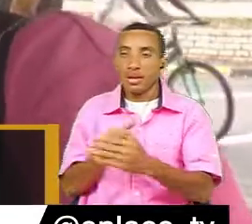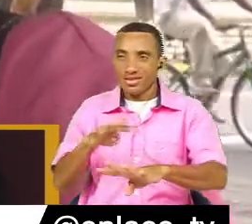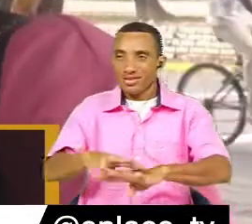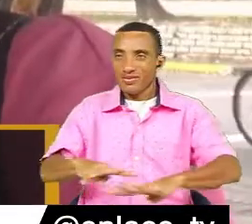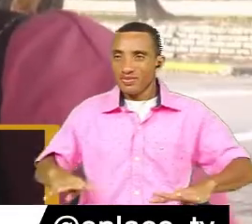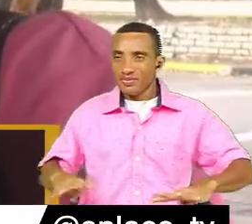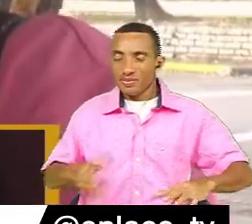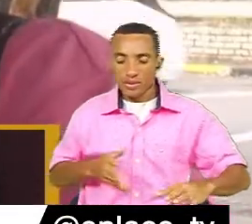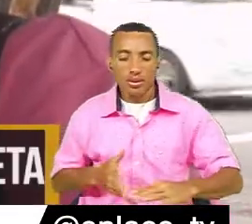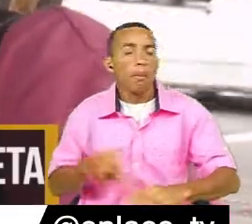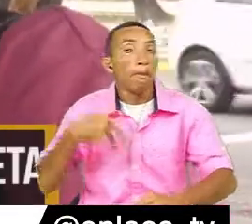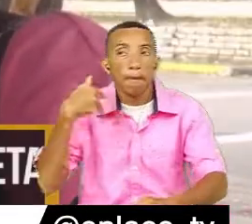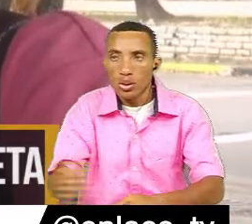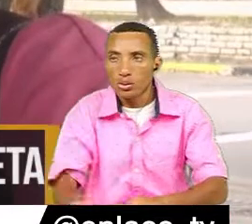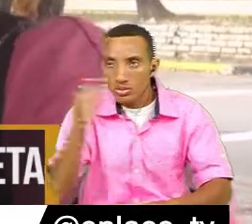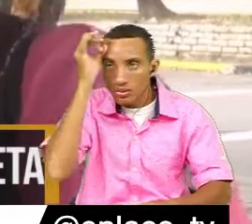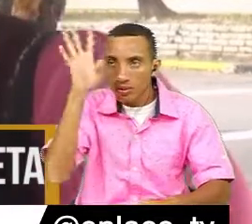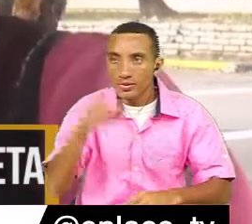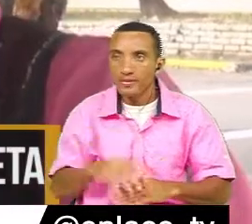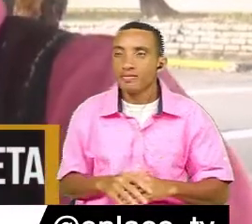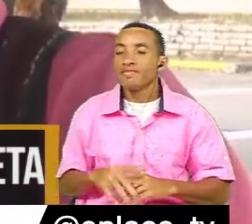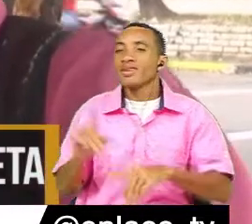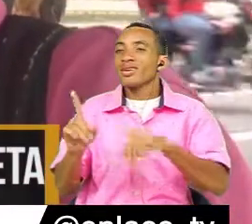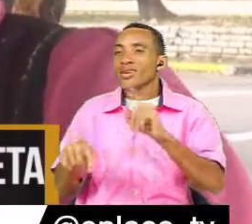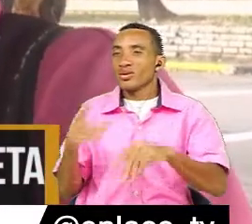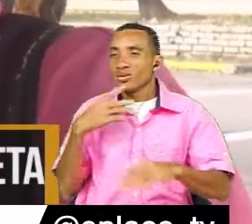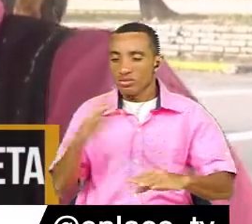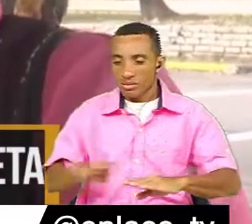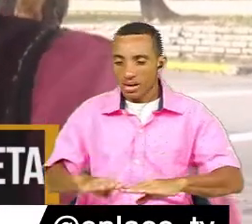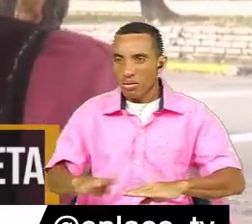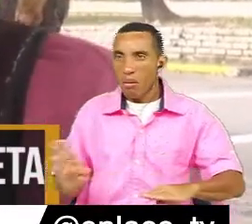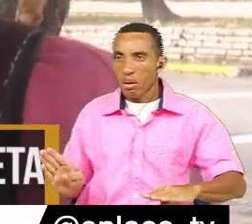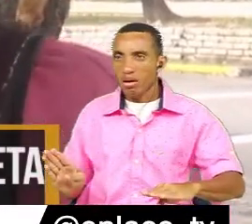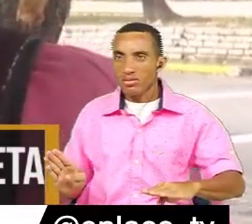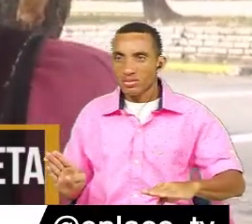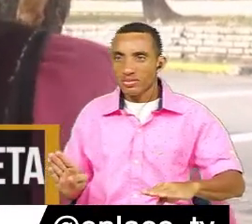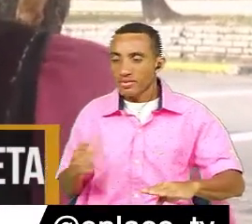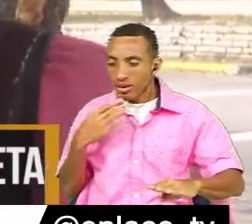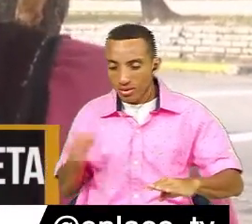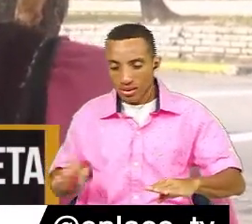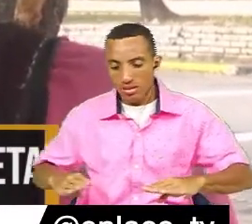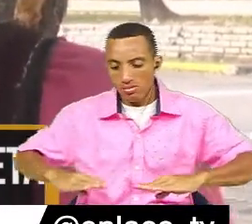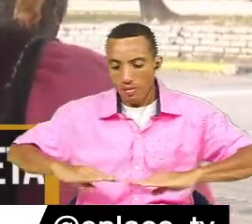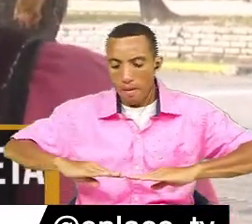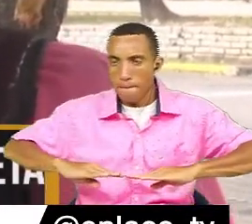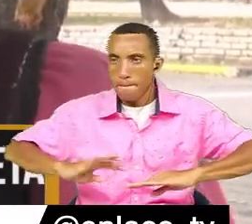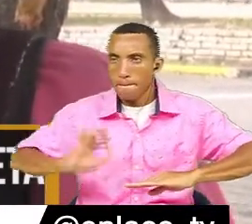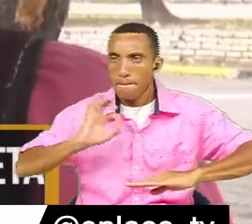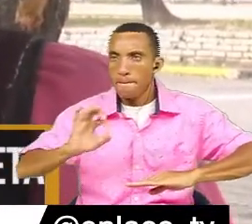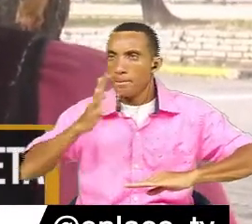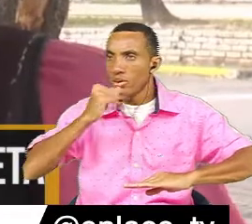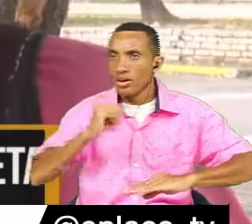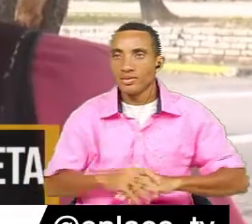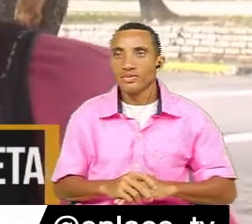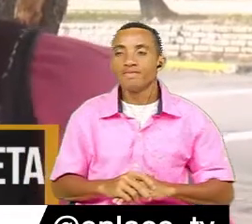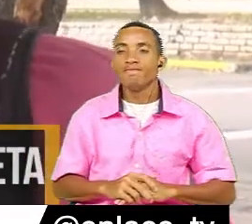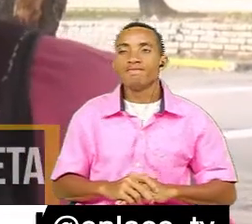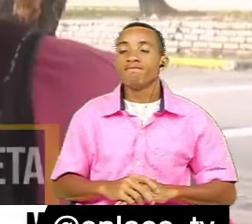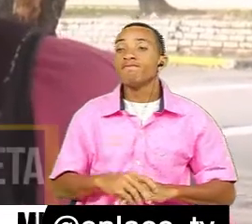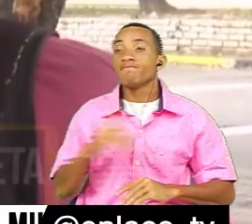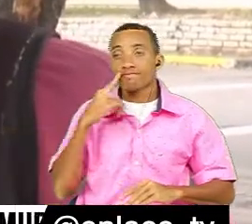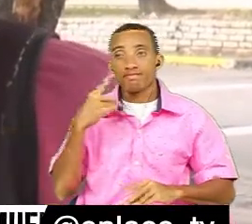una que están mal elaboradas, otras las están dejando abiertas, una con la otra, no las pegan. Entonces eso es un peligro. Entonces hay